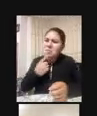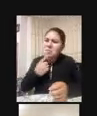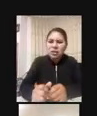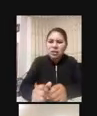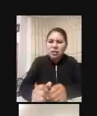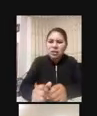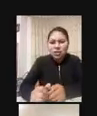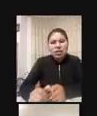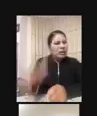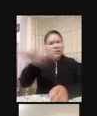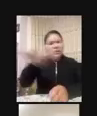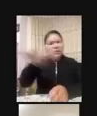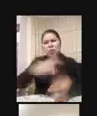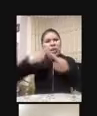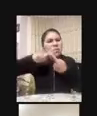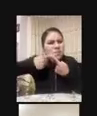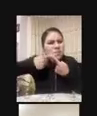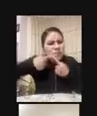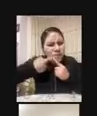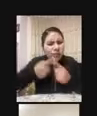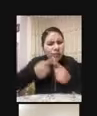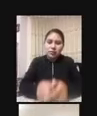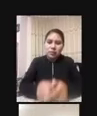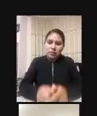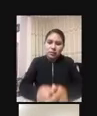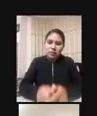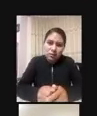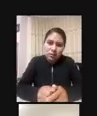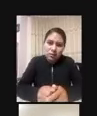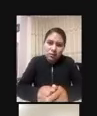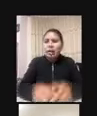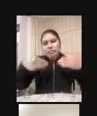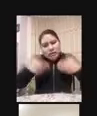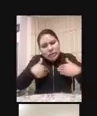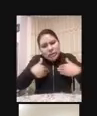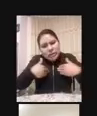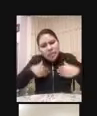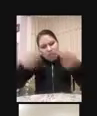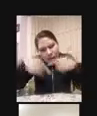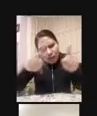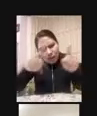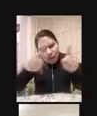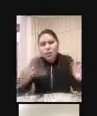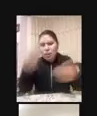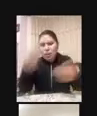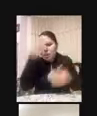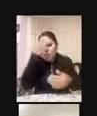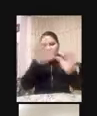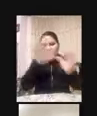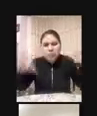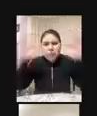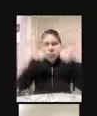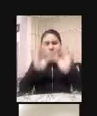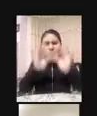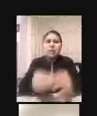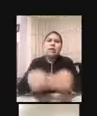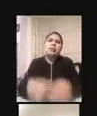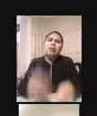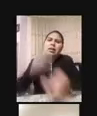y si no se controla a tiempo, puede causar pérdida dentaria. ¿Por qué? Porque empieza a ocasionar